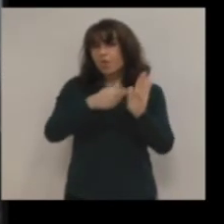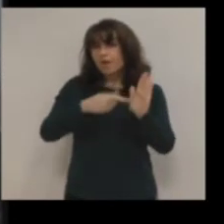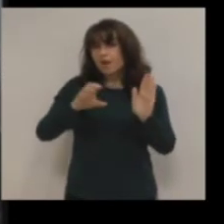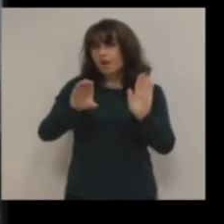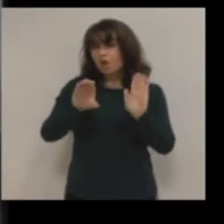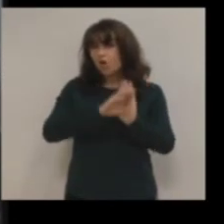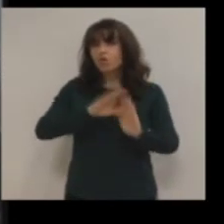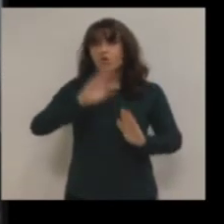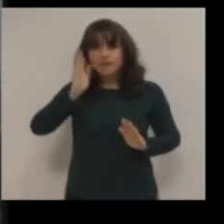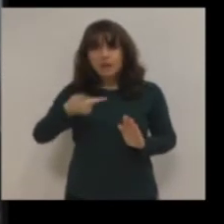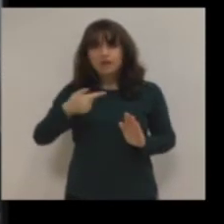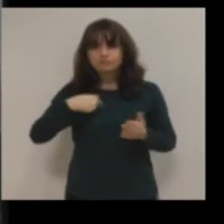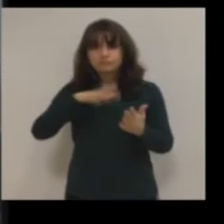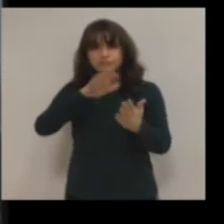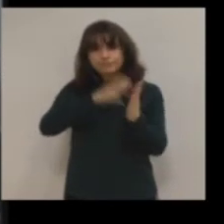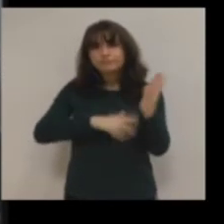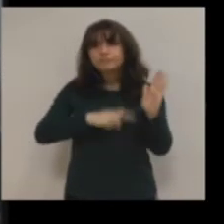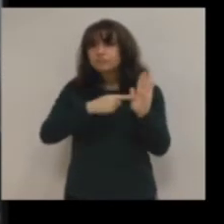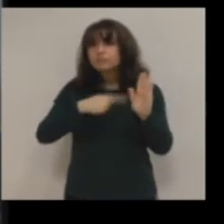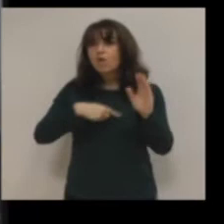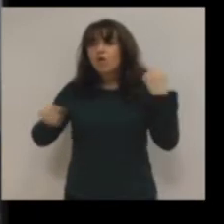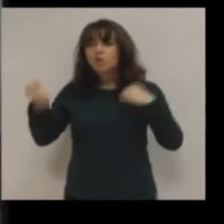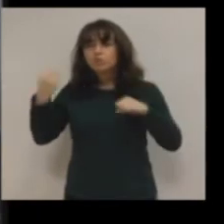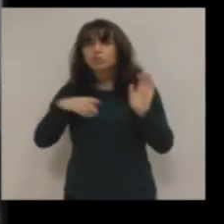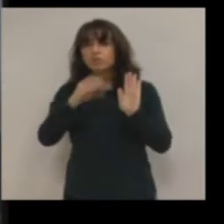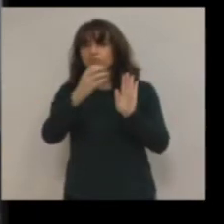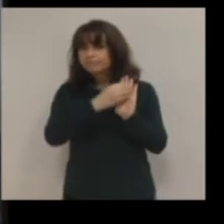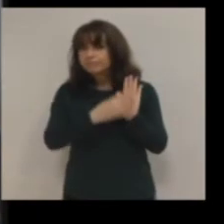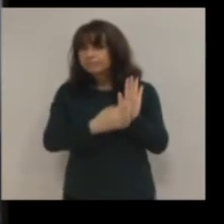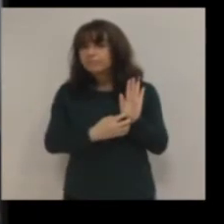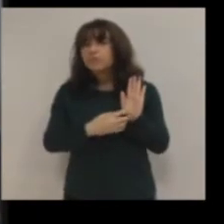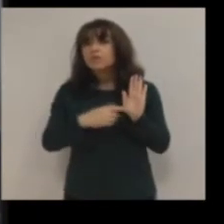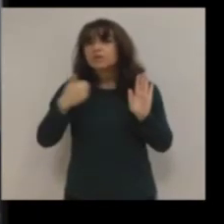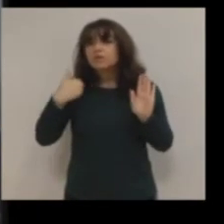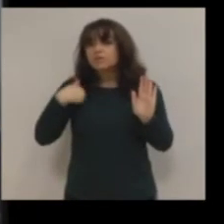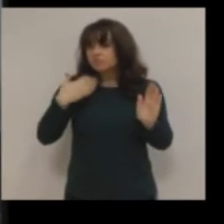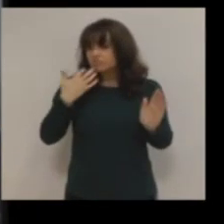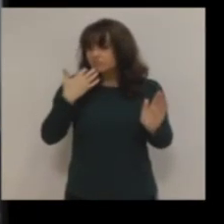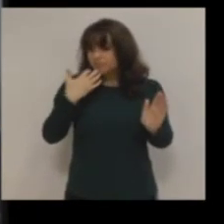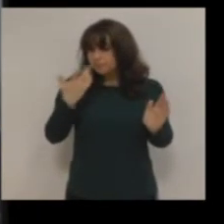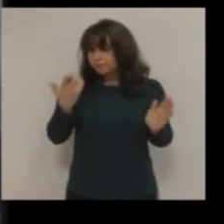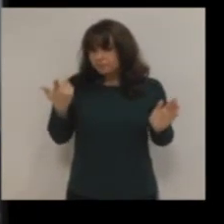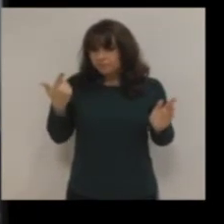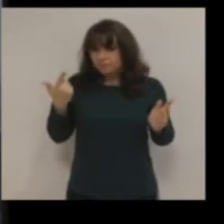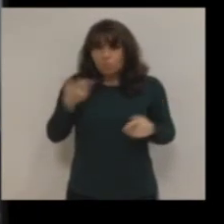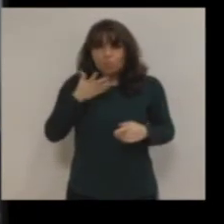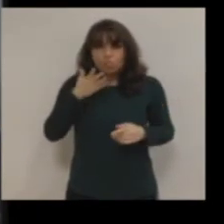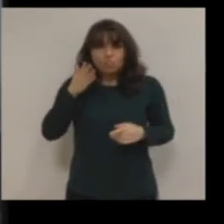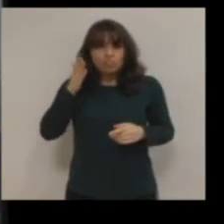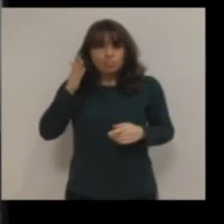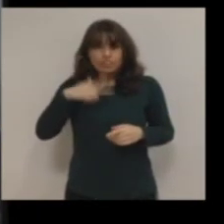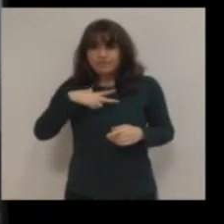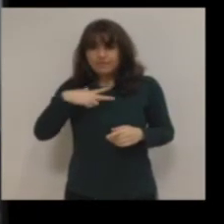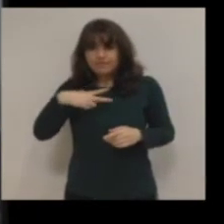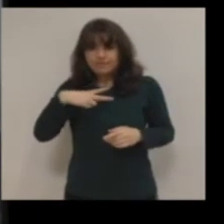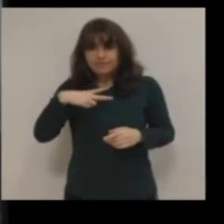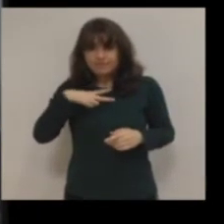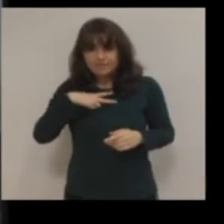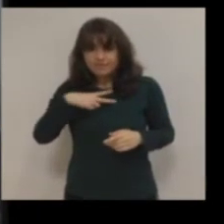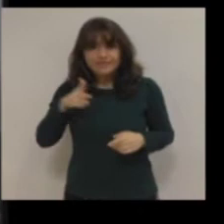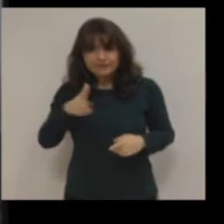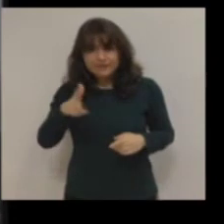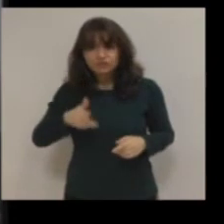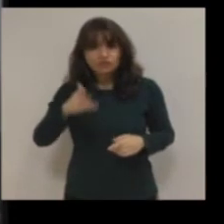Penal en el que tú encajas la conducta. En el presente caso hablaríamos de la conculcación de un derecho fundamental y ahora nos falta otro igual